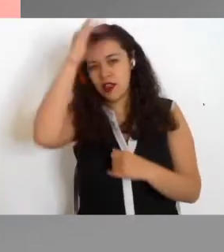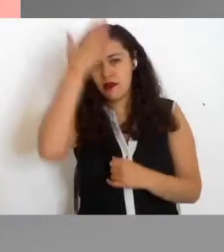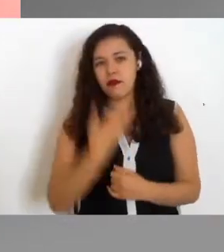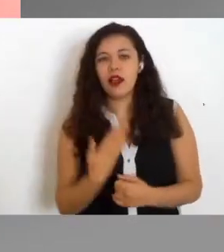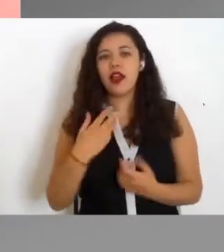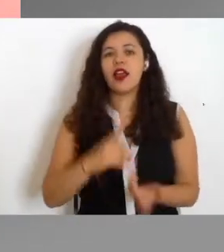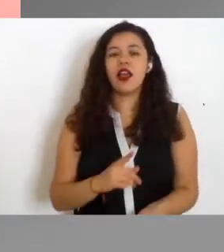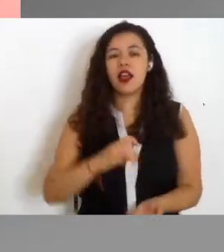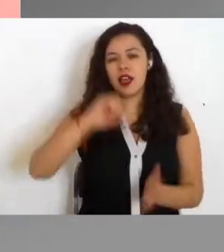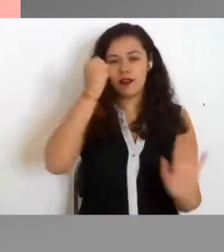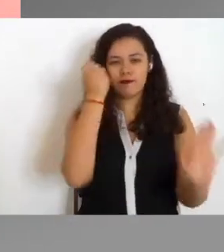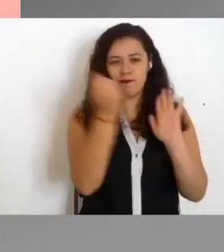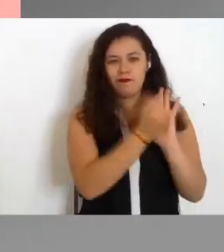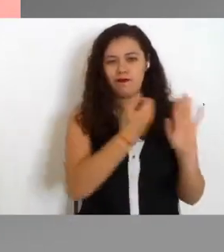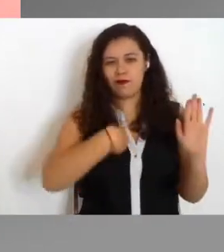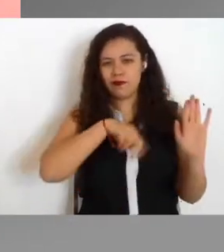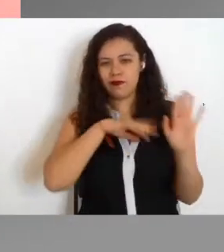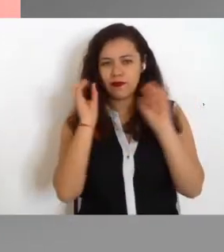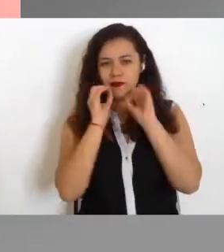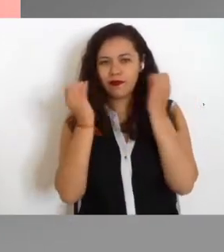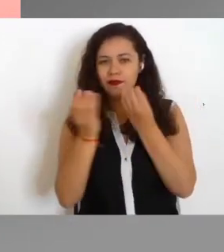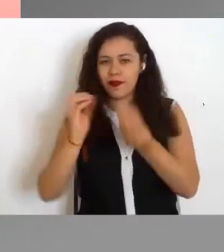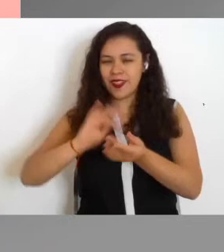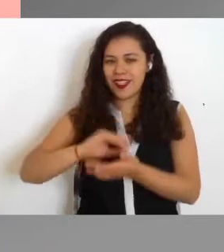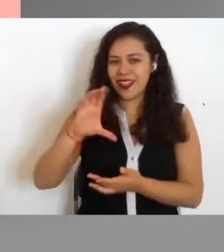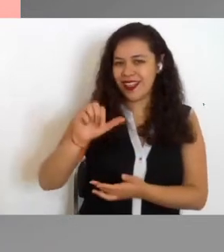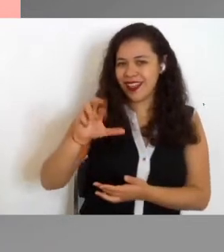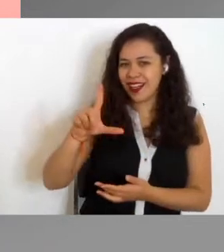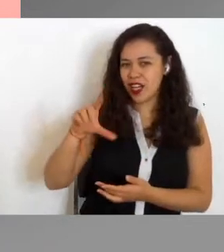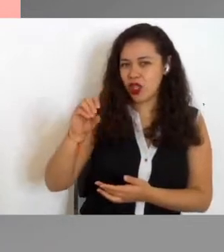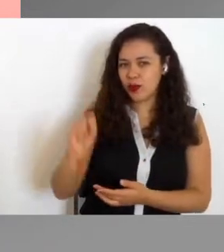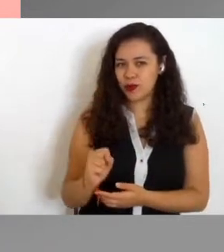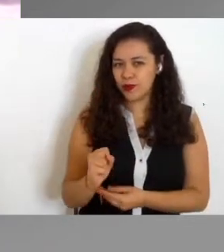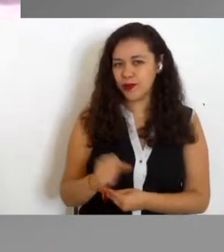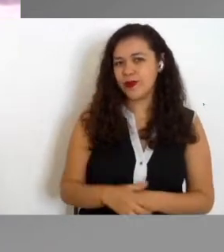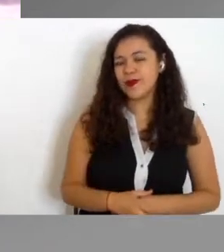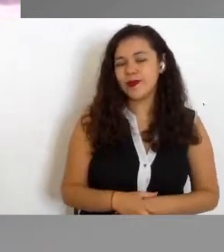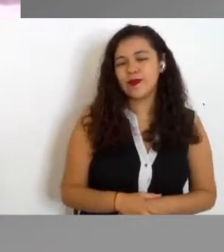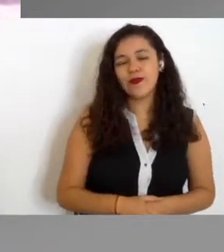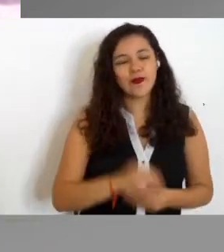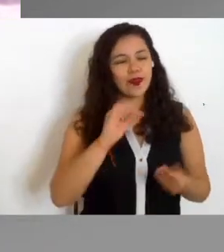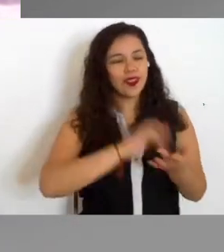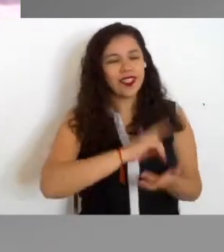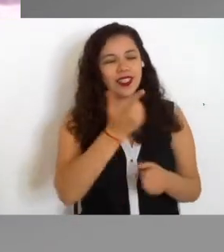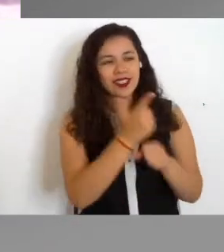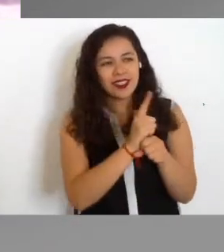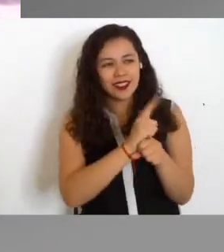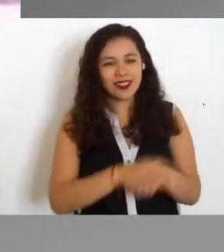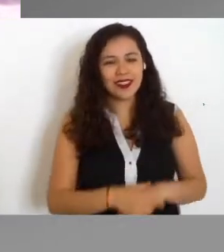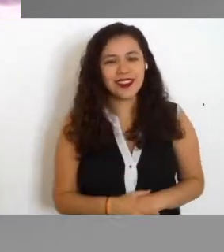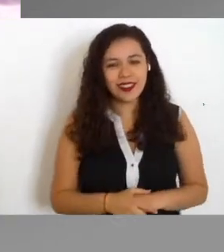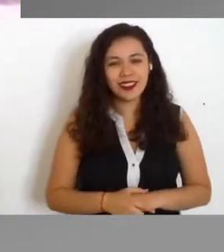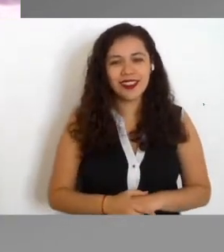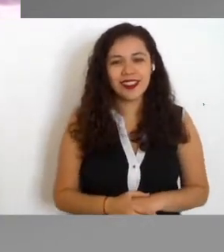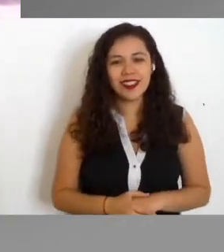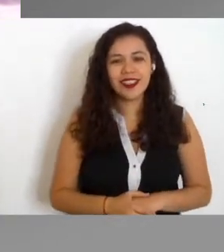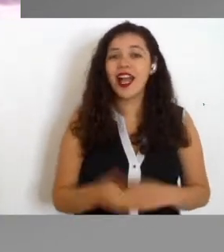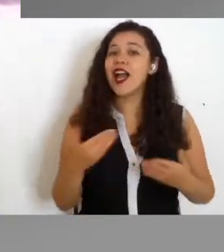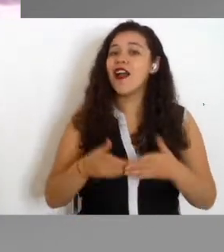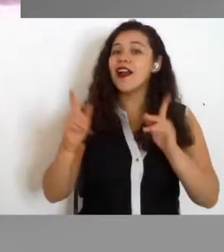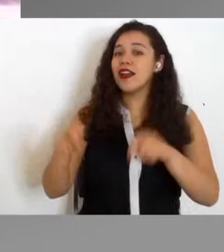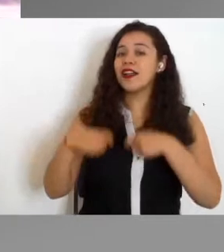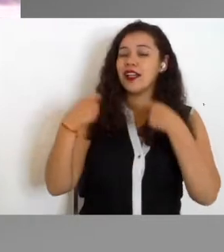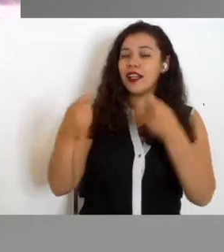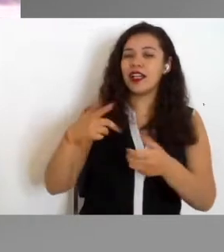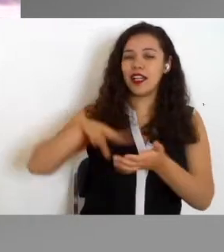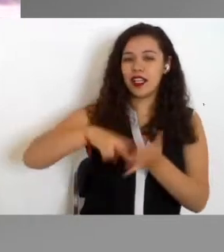logotipo de la organización. Muchas gracias, Carlos. Muchas gracias, licenciada. Le damos la palabra al